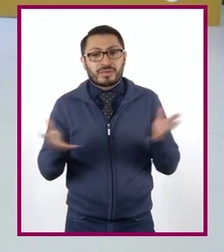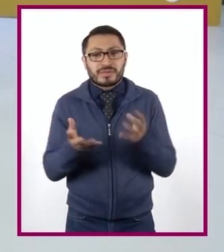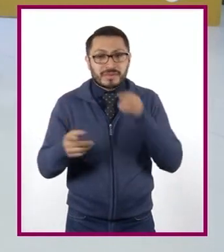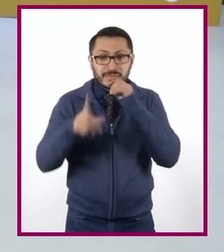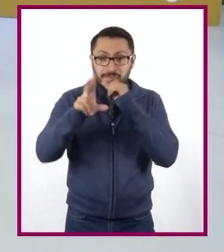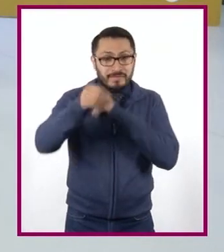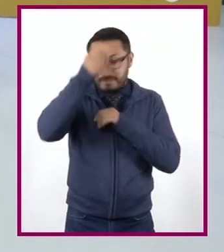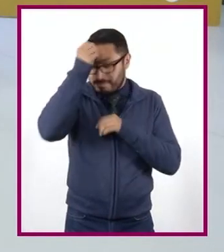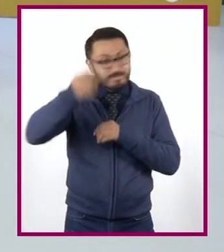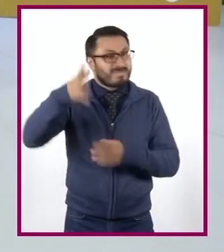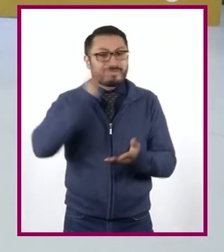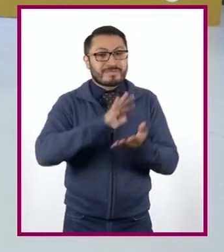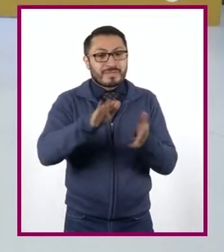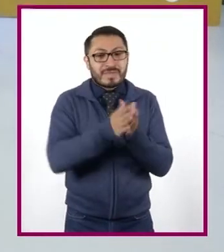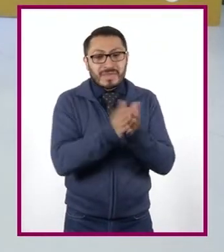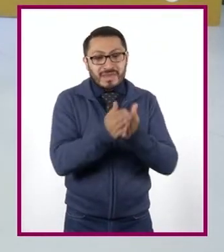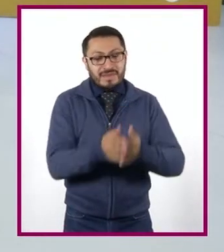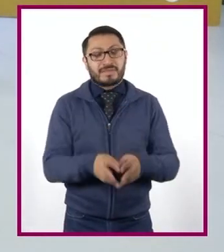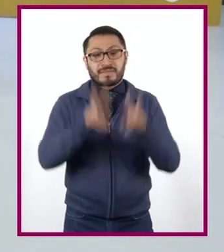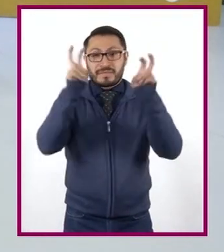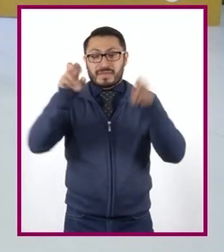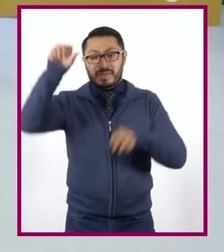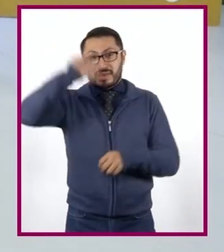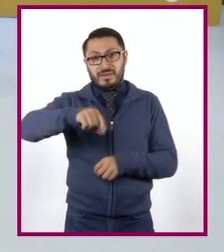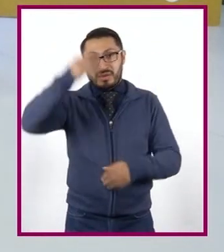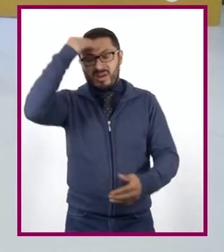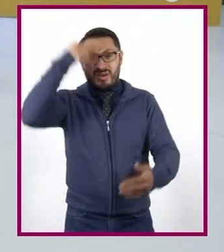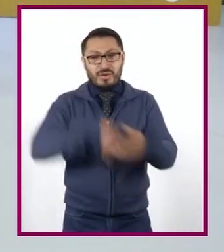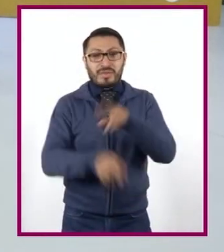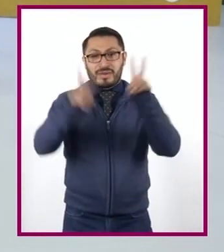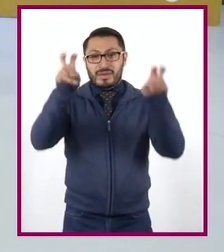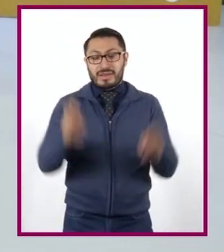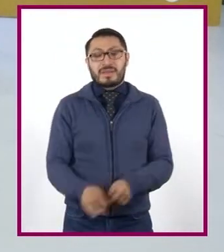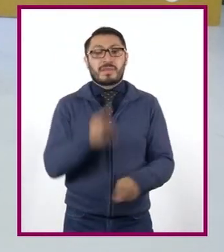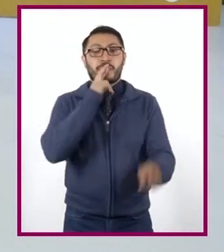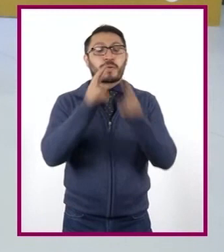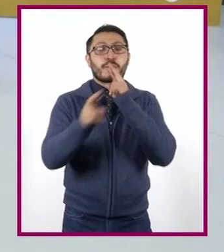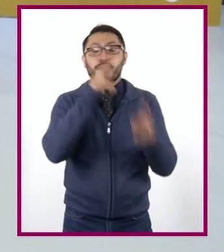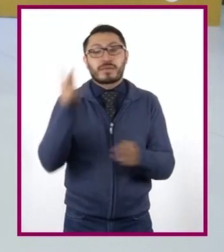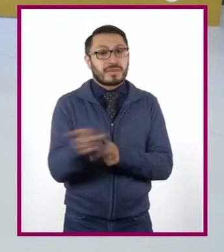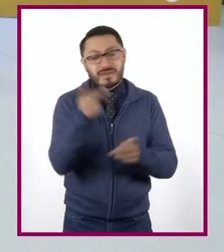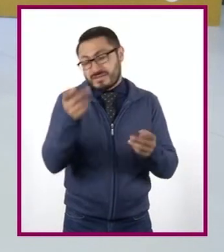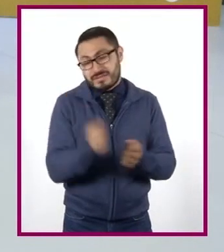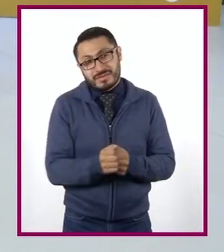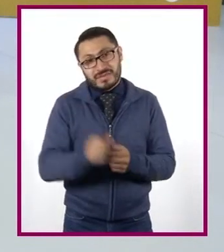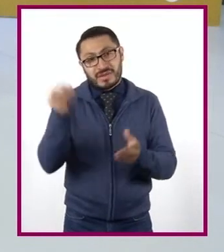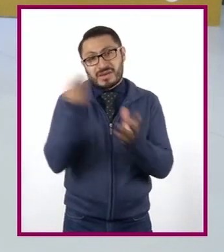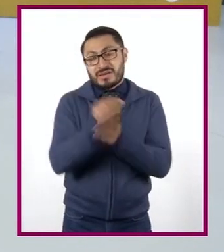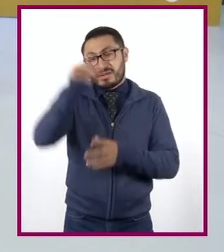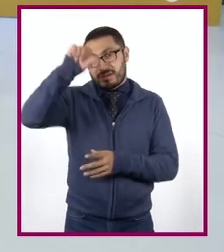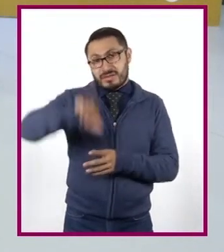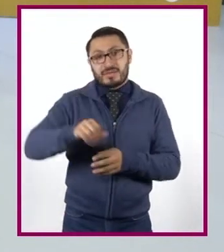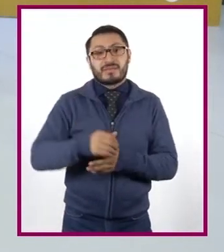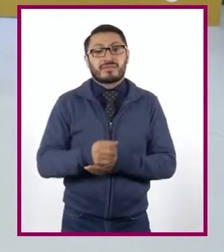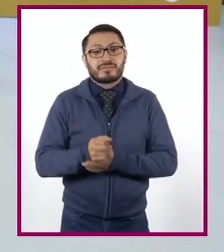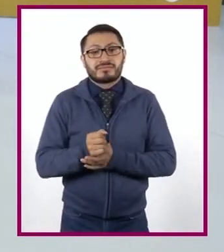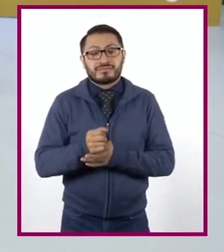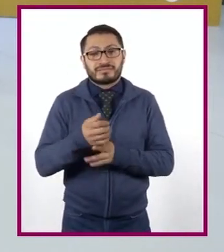libro de texto en el tema correspondiente para profundizar o resolver las dudas que surgieron a lo largo de esta sesión.